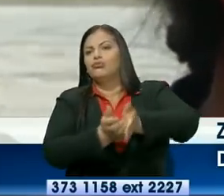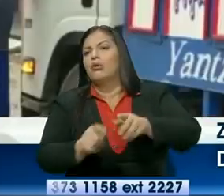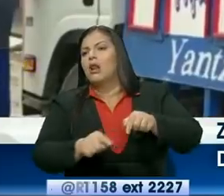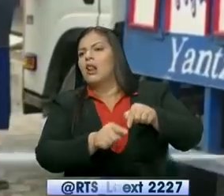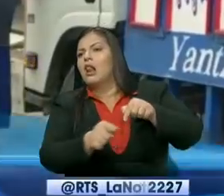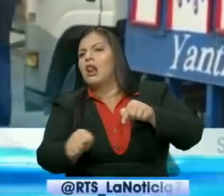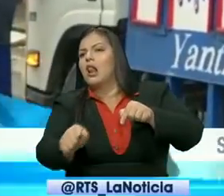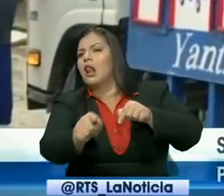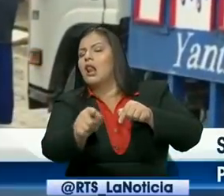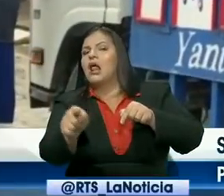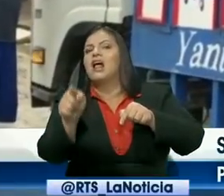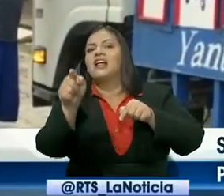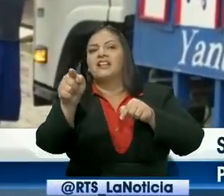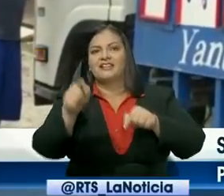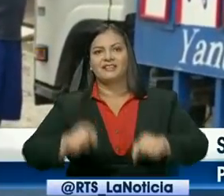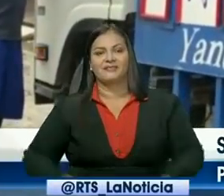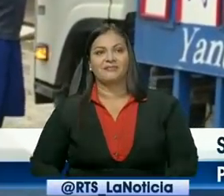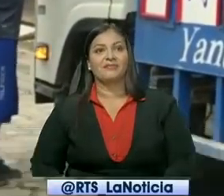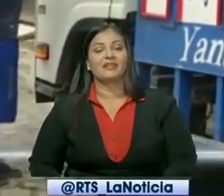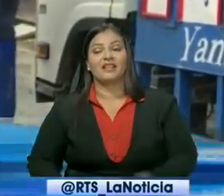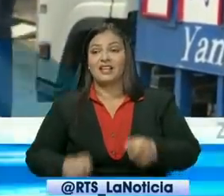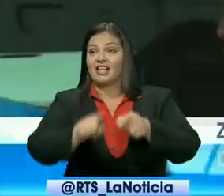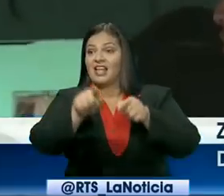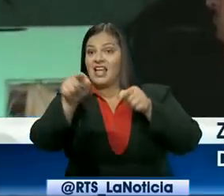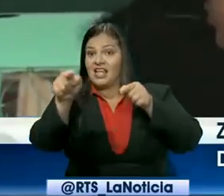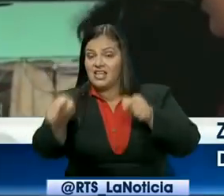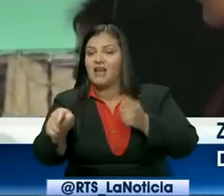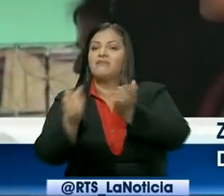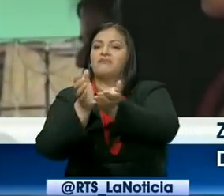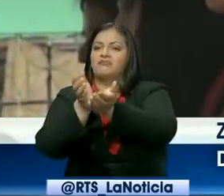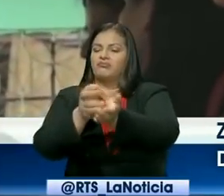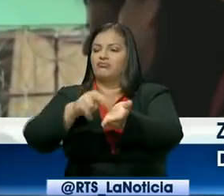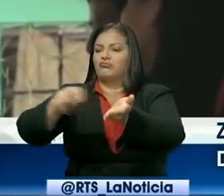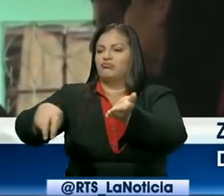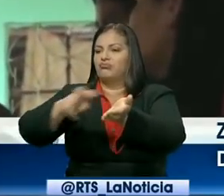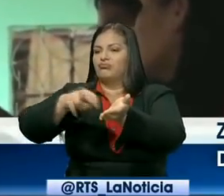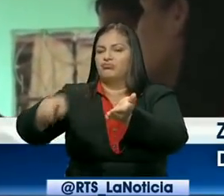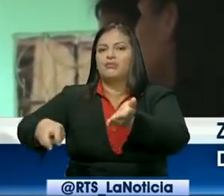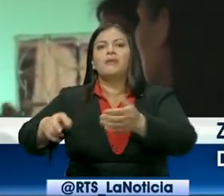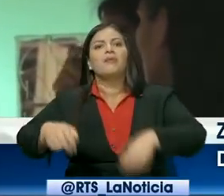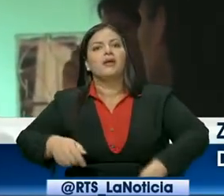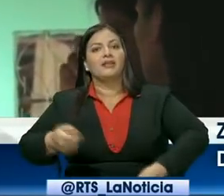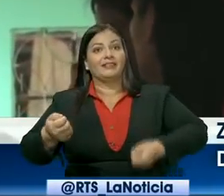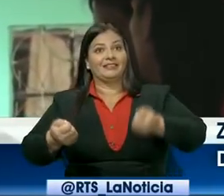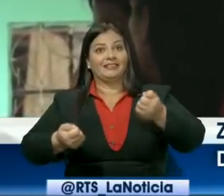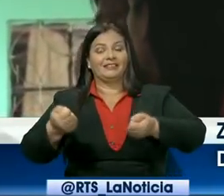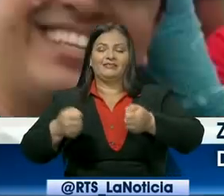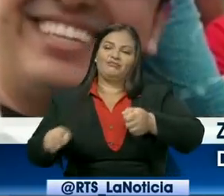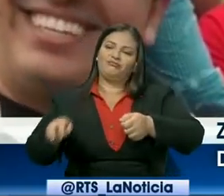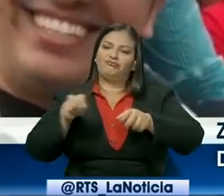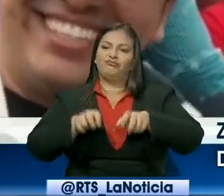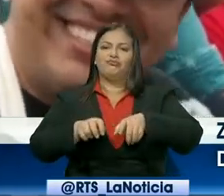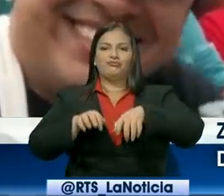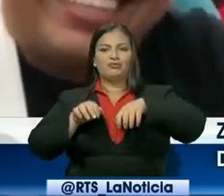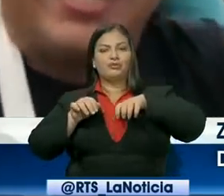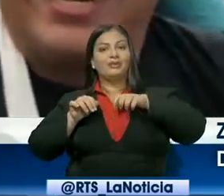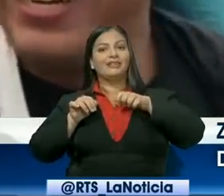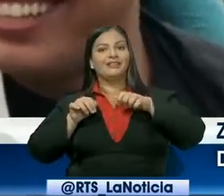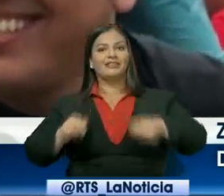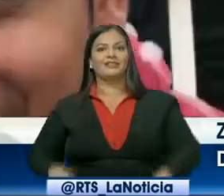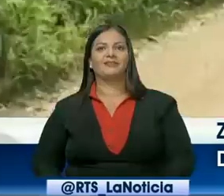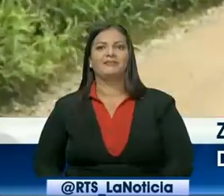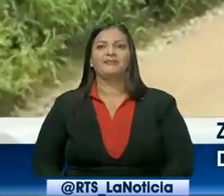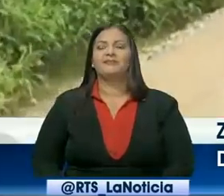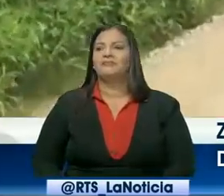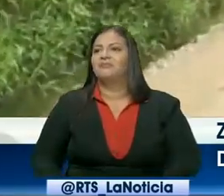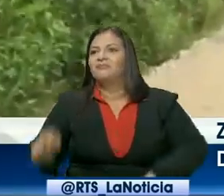practicando. Luego, por un recorrido por las famosas chivas, te puedes dirigir a las cascadas en la provincia de Chicaña, pudiendo llegar también